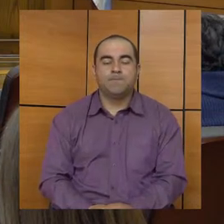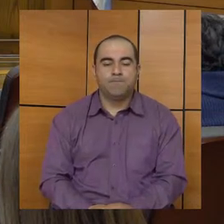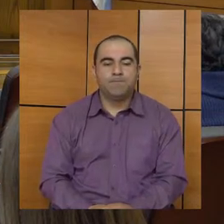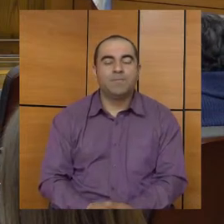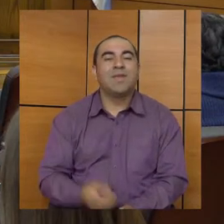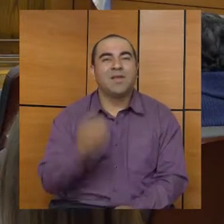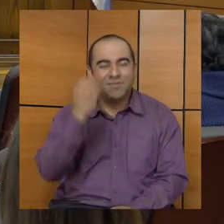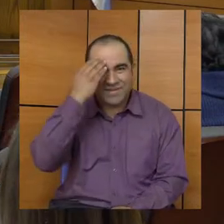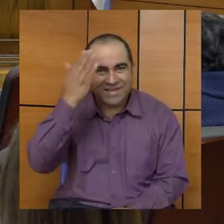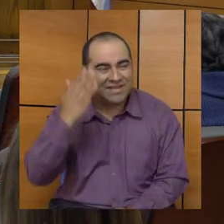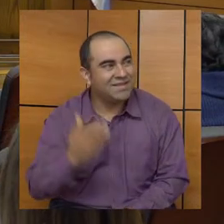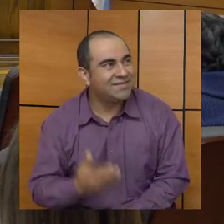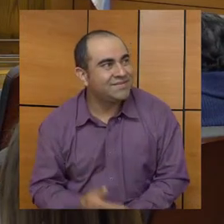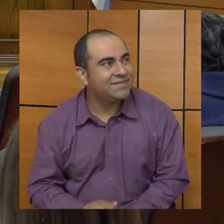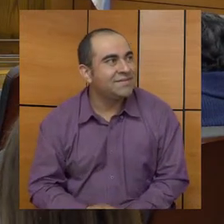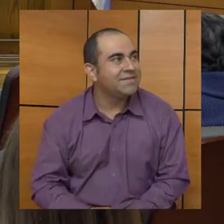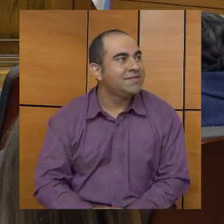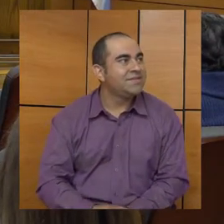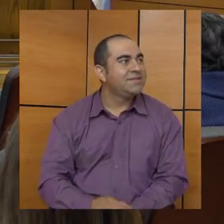¿Qué hay? Buenos días.